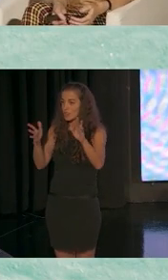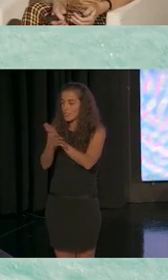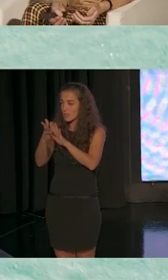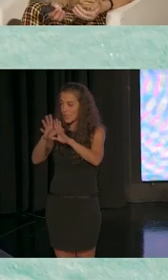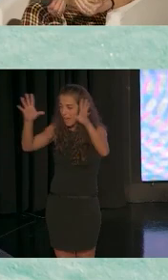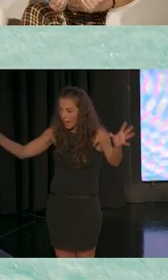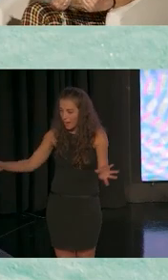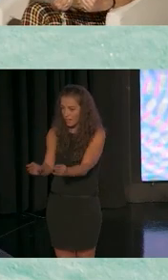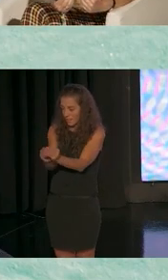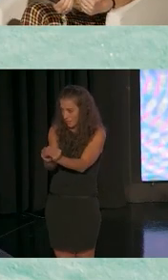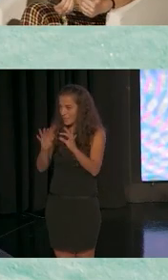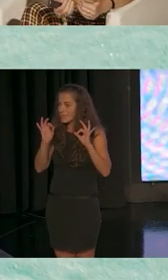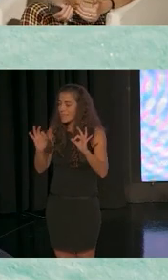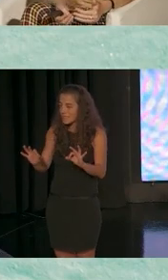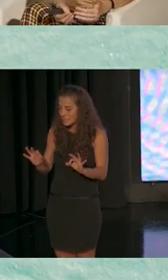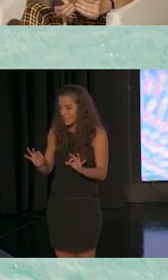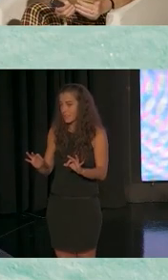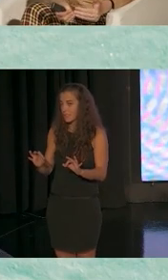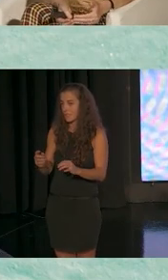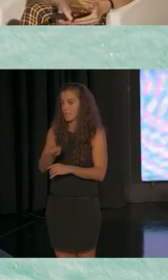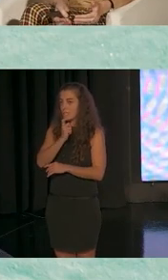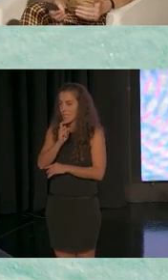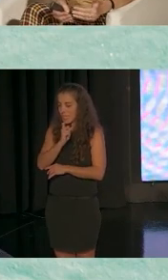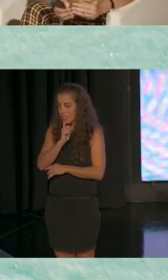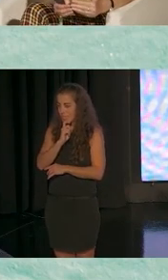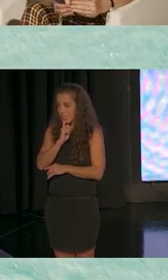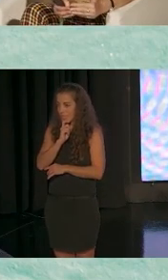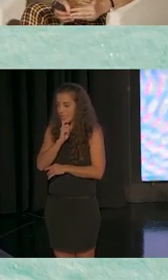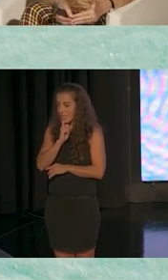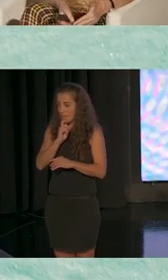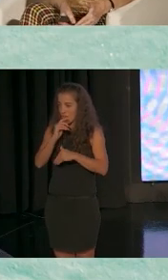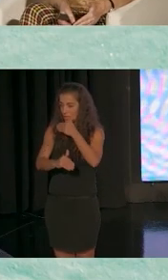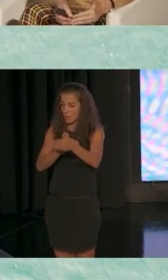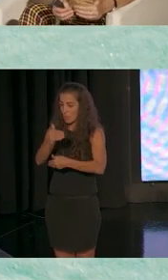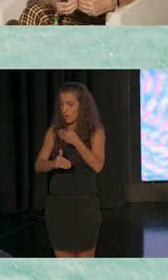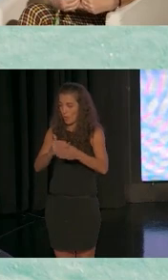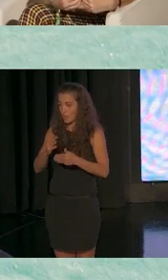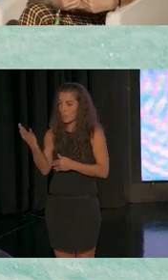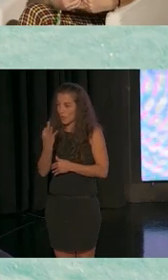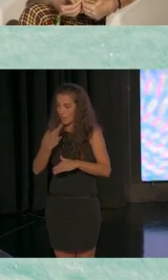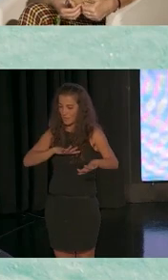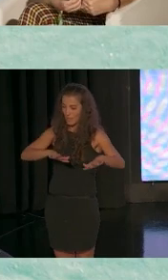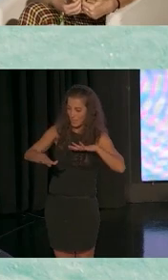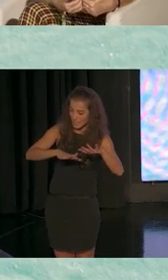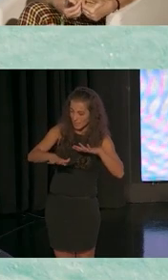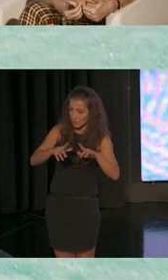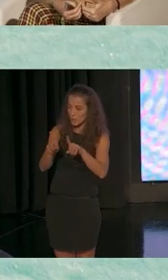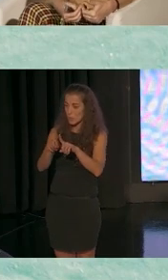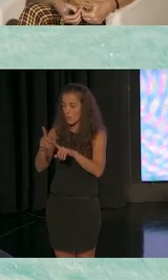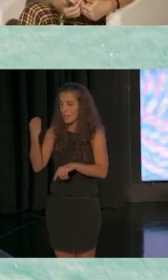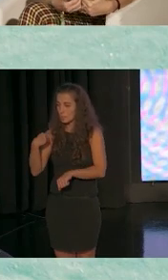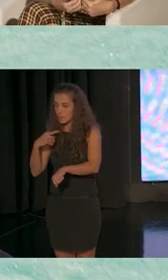que tiene que asumir la complejidad de un proceso extraordinariamente Dinámico que se juega